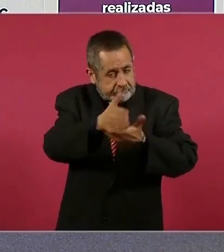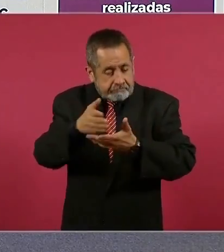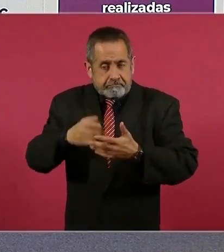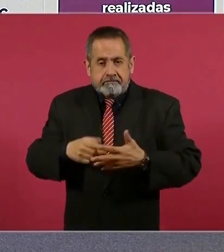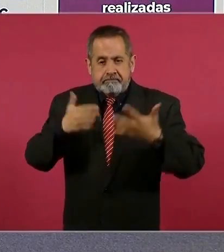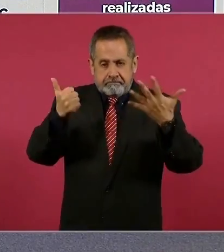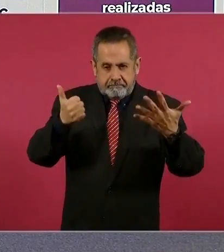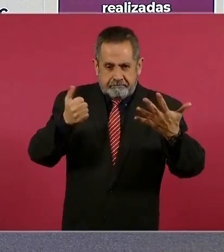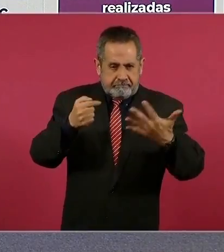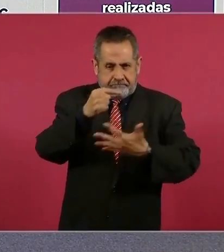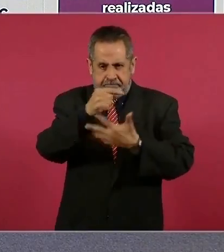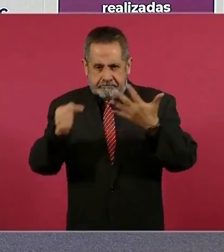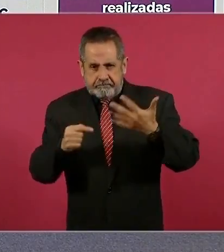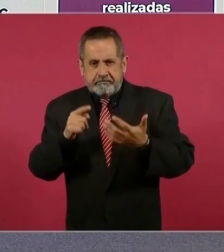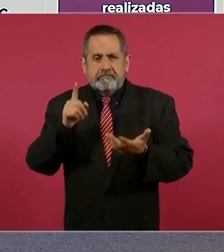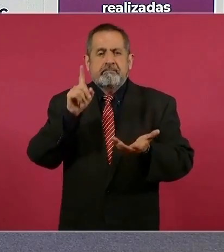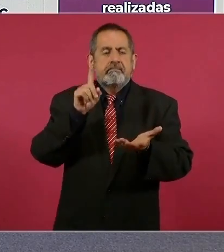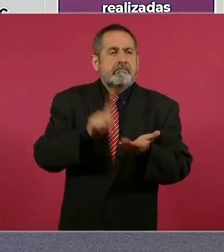etapas. Son